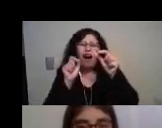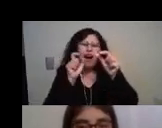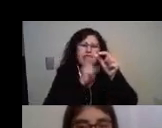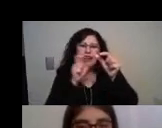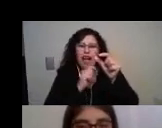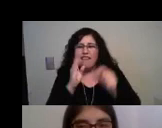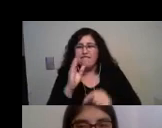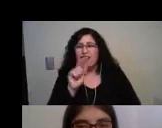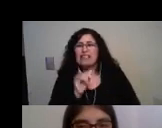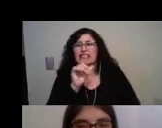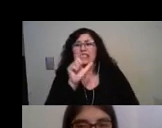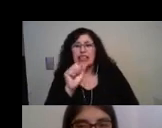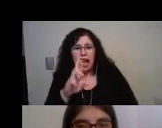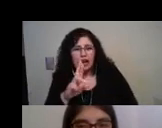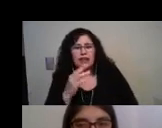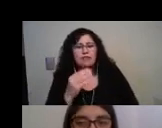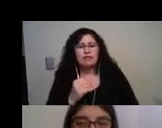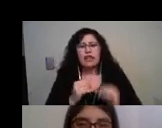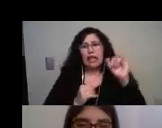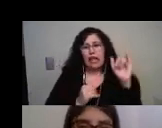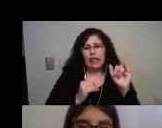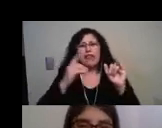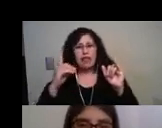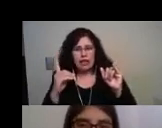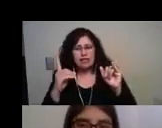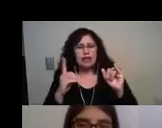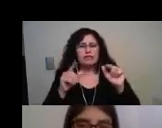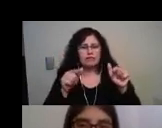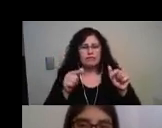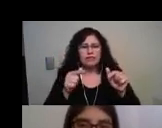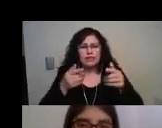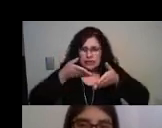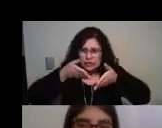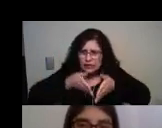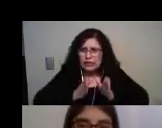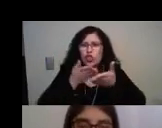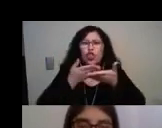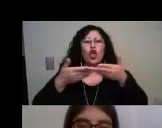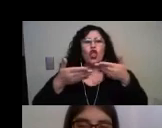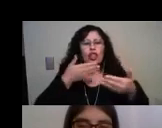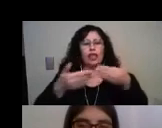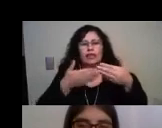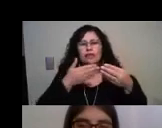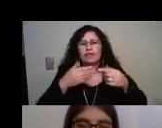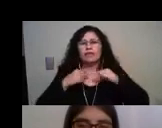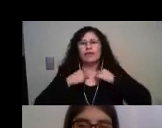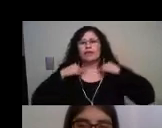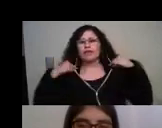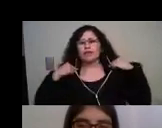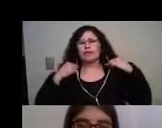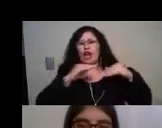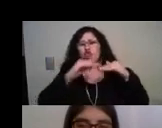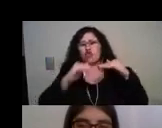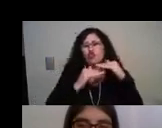arteria vertebral, tanto izquierda como derecha, y que tienen su origen en la arteria subclavia, ¿ya? En